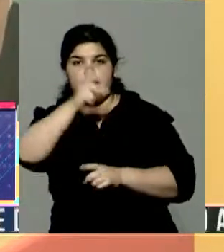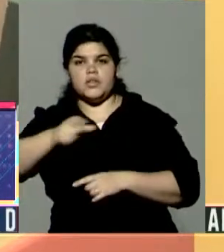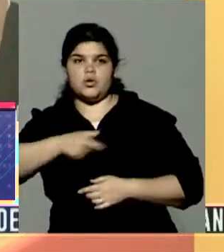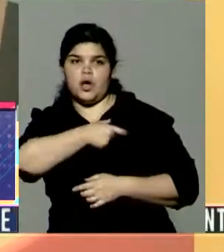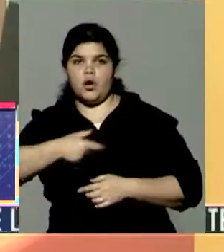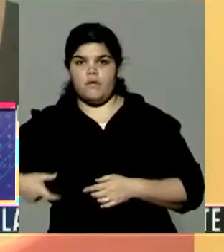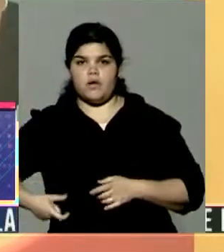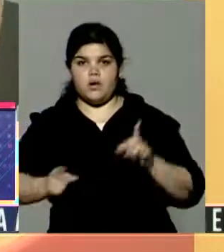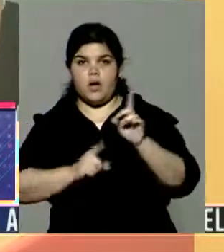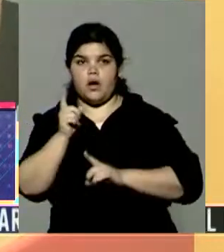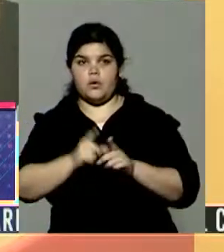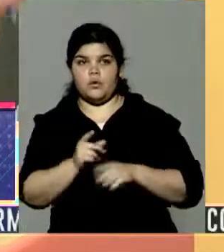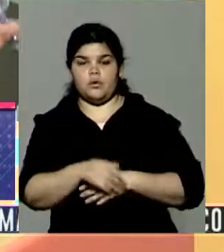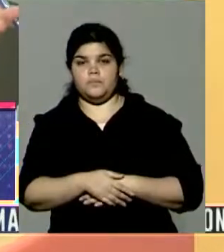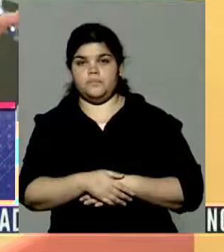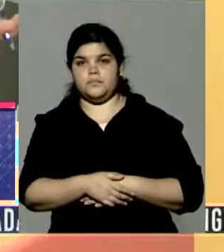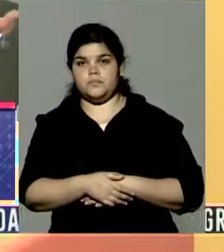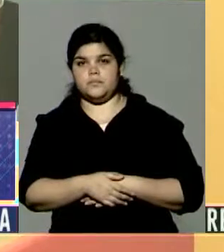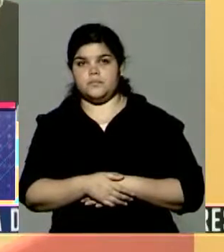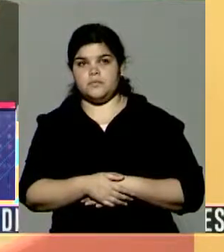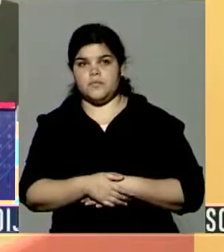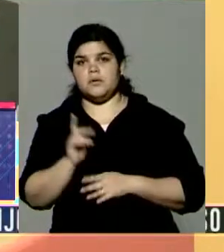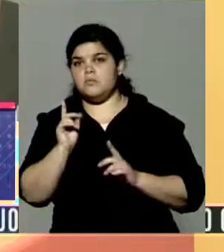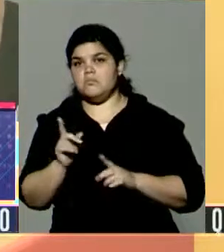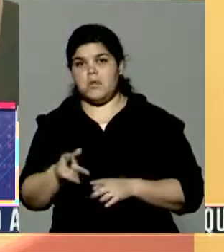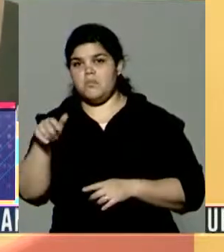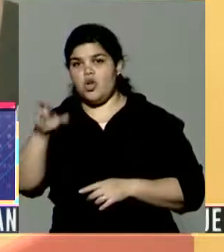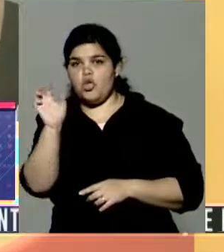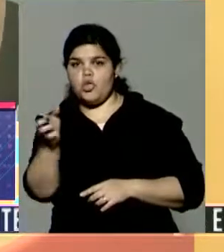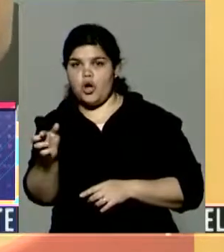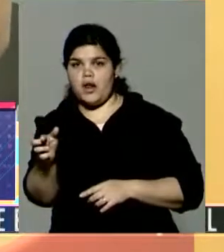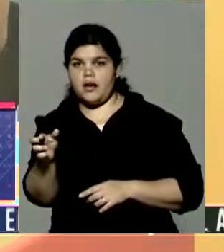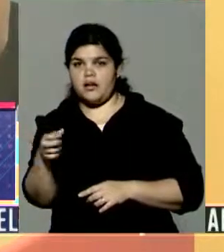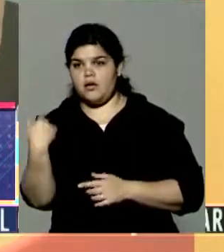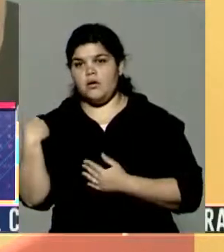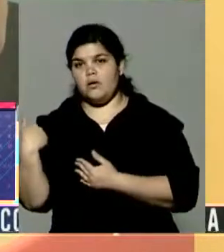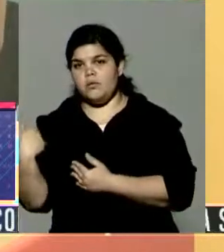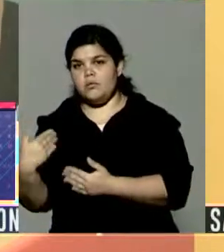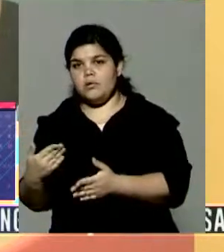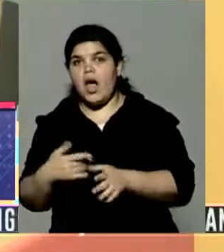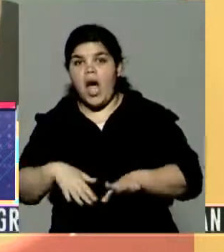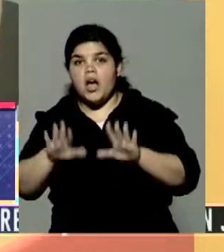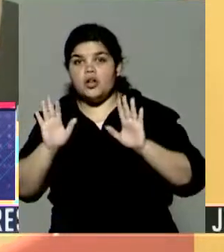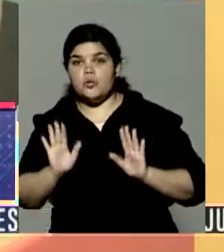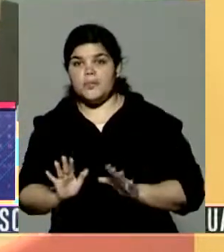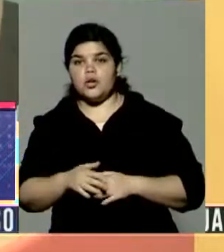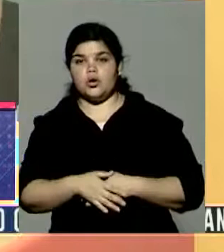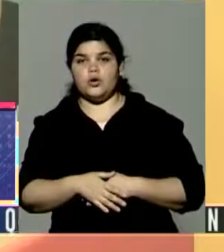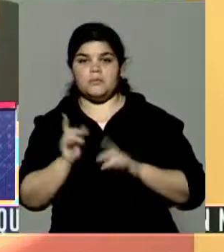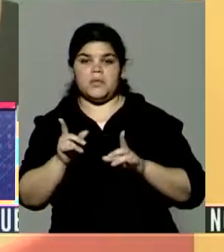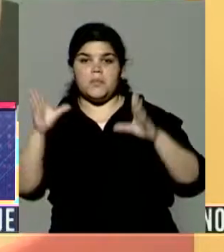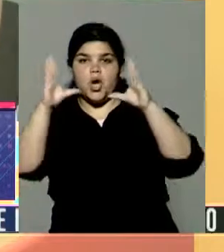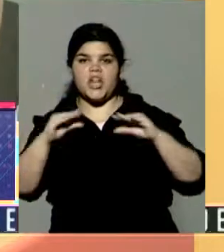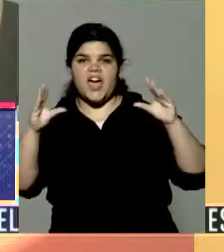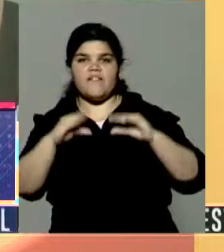esto porque Dante Sica, por ejemplo, amparándose un poco con lo que ha sucedido con el dólar en las últimas horas, muchos decían, bueno, tiene espíritu navideño y